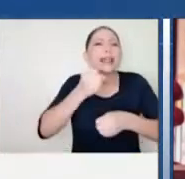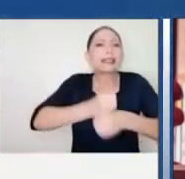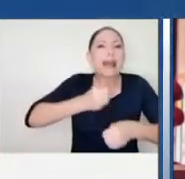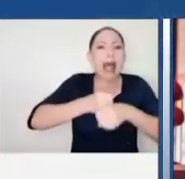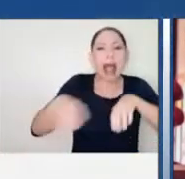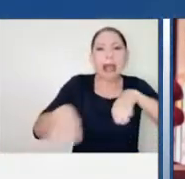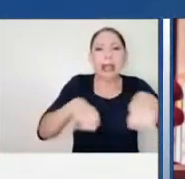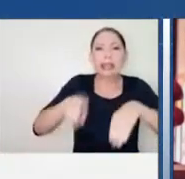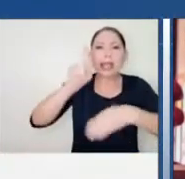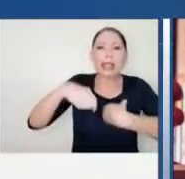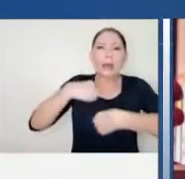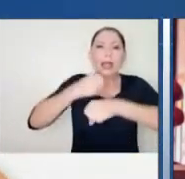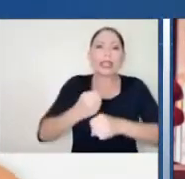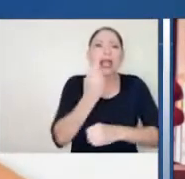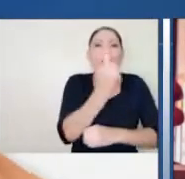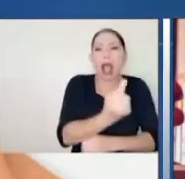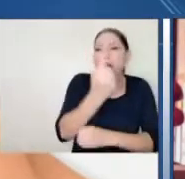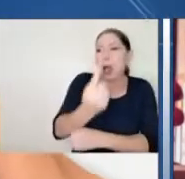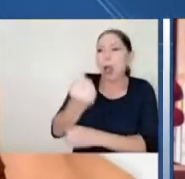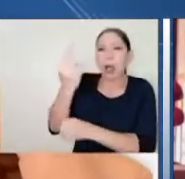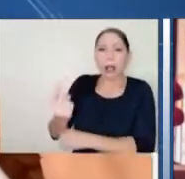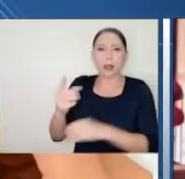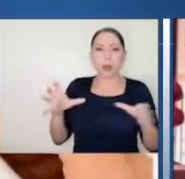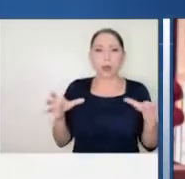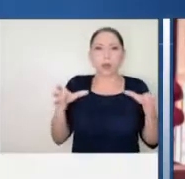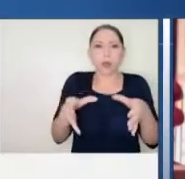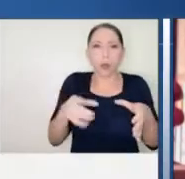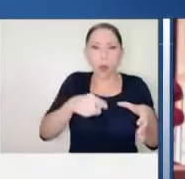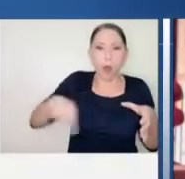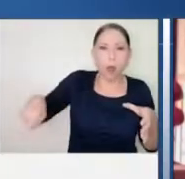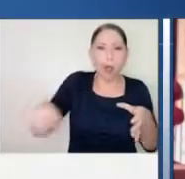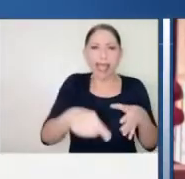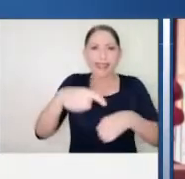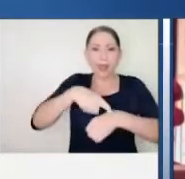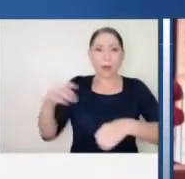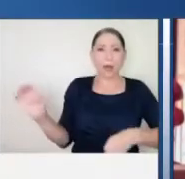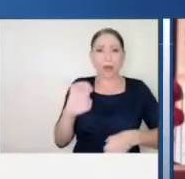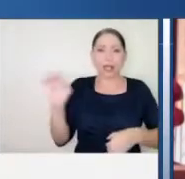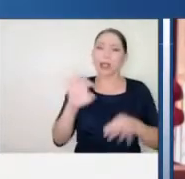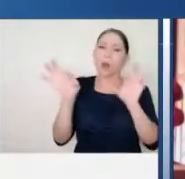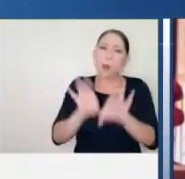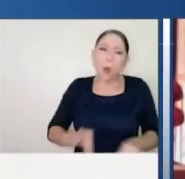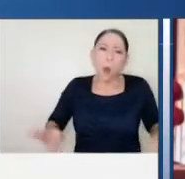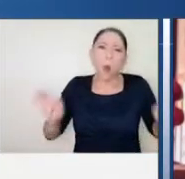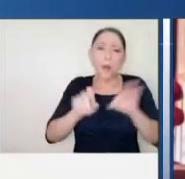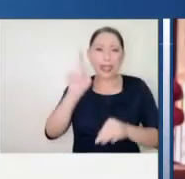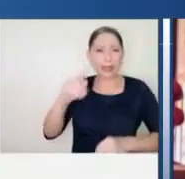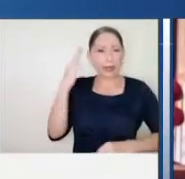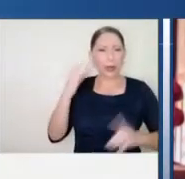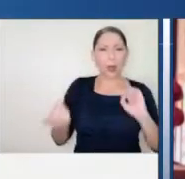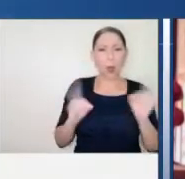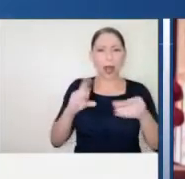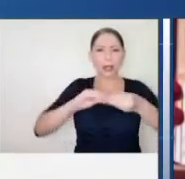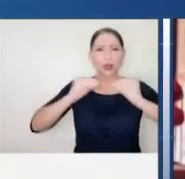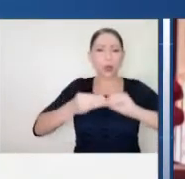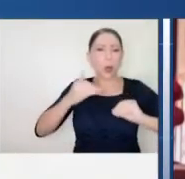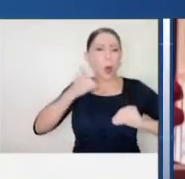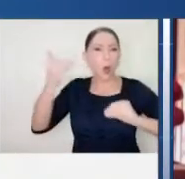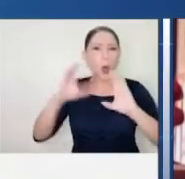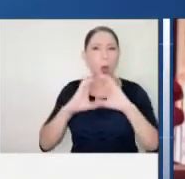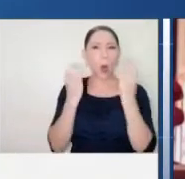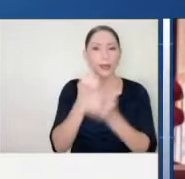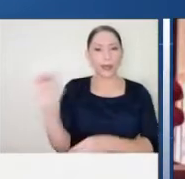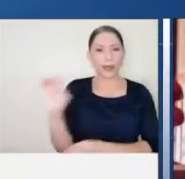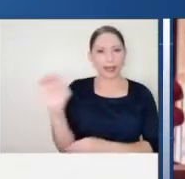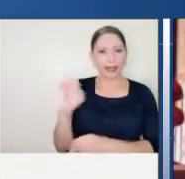un patio, puede ser la entrada de la casa, eventualmente llegar hasta la acera para no romper la burbuja social y mantener ese